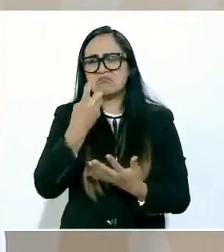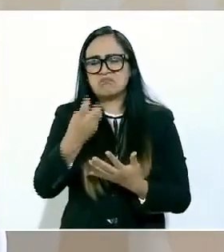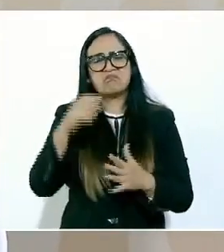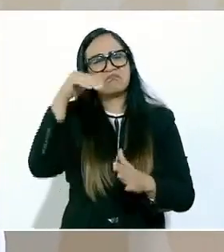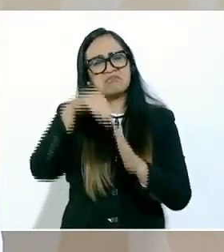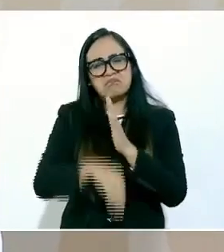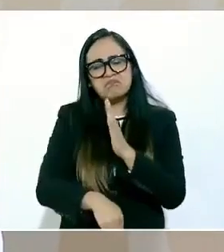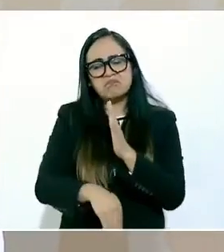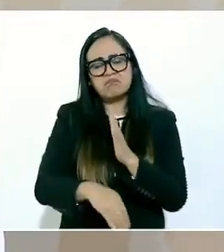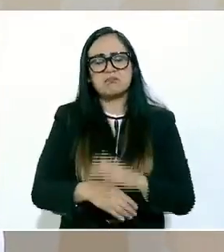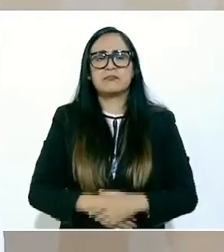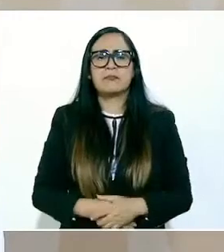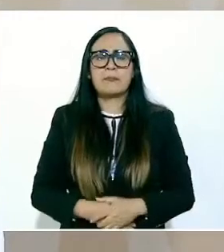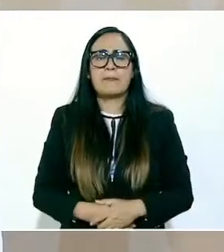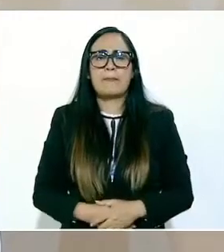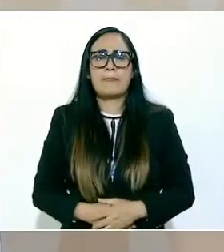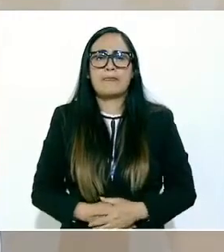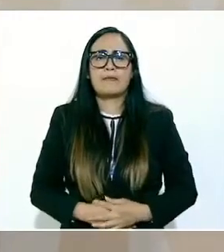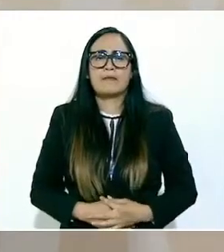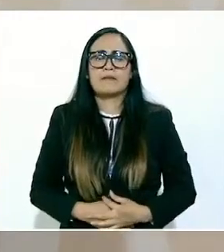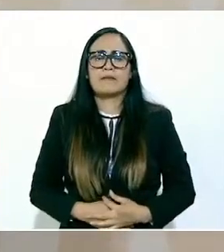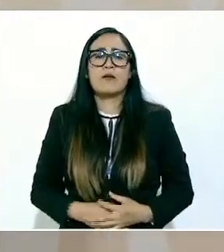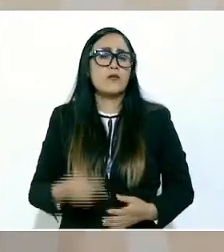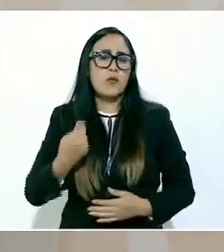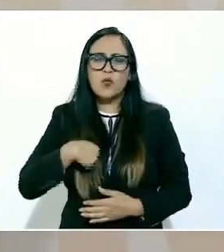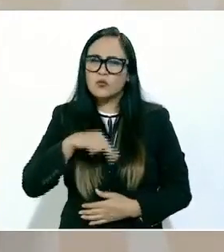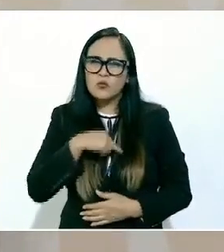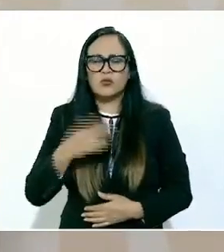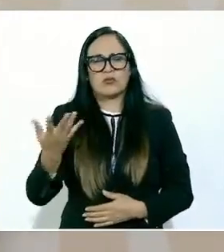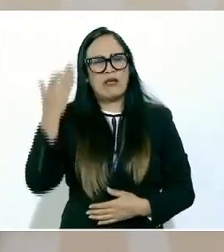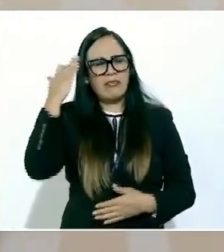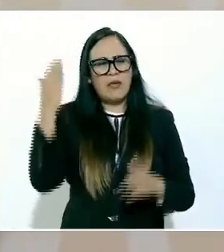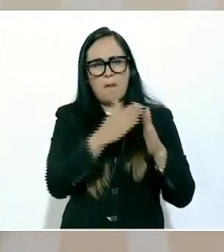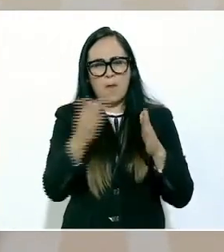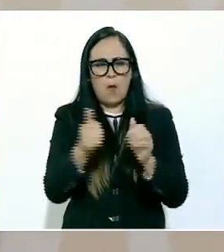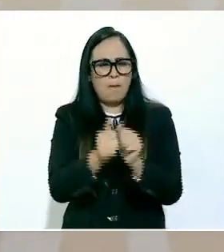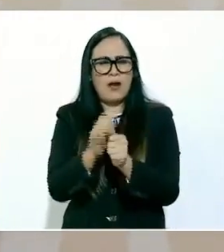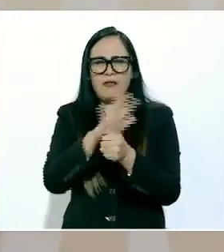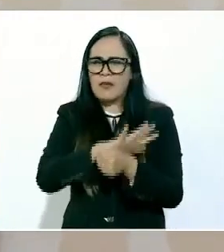Nosotros, a pesar de la pandemia, no